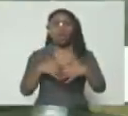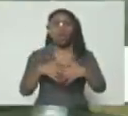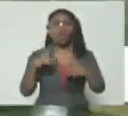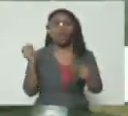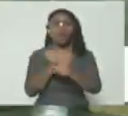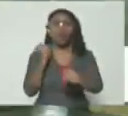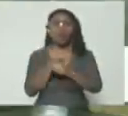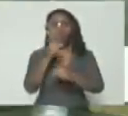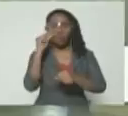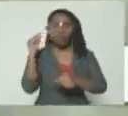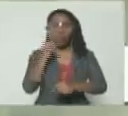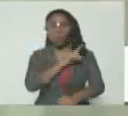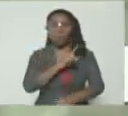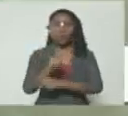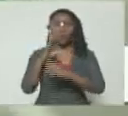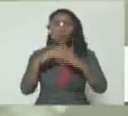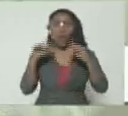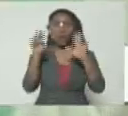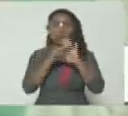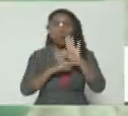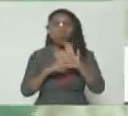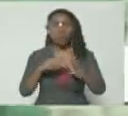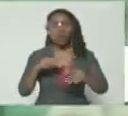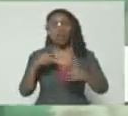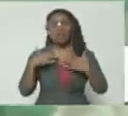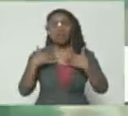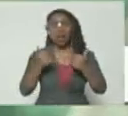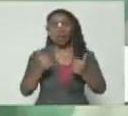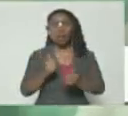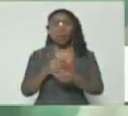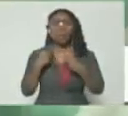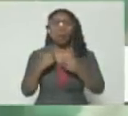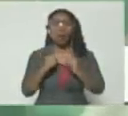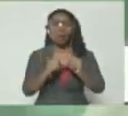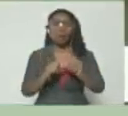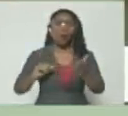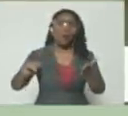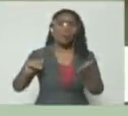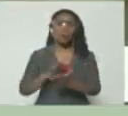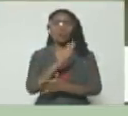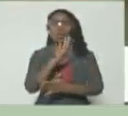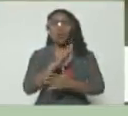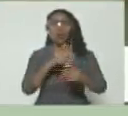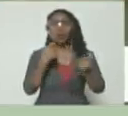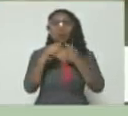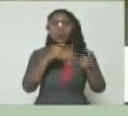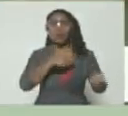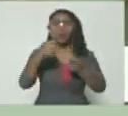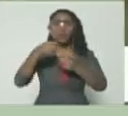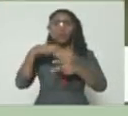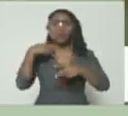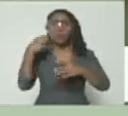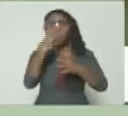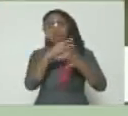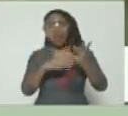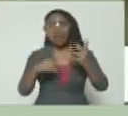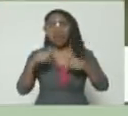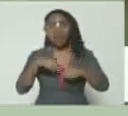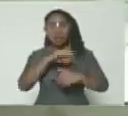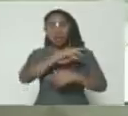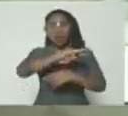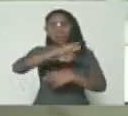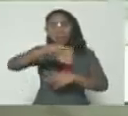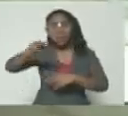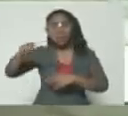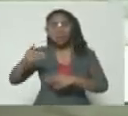trabajadores, cumpliendo todas las medidas de bioseguridad para seguir impulsando la exportación de productos del mar, que son los